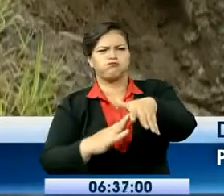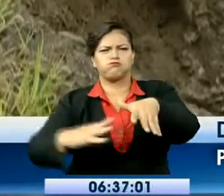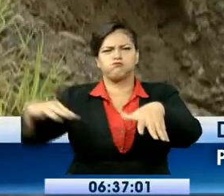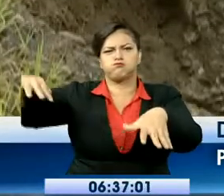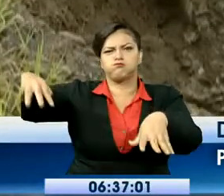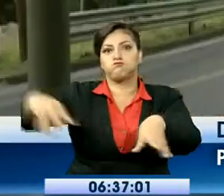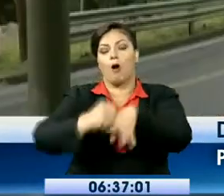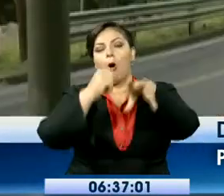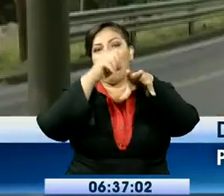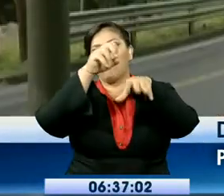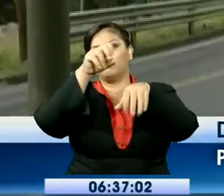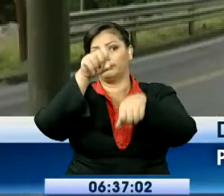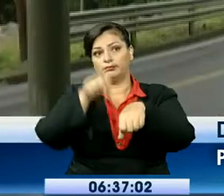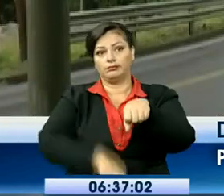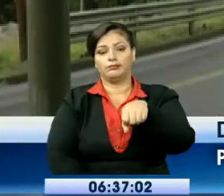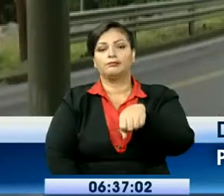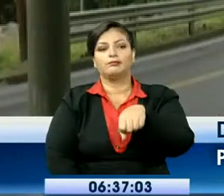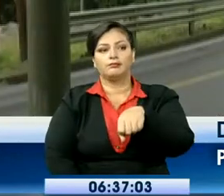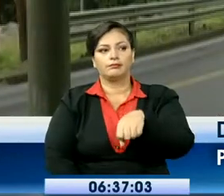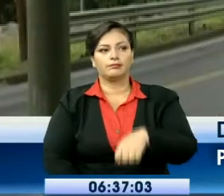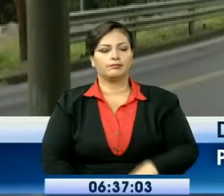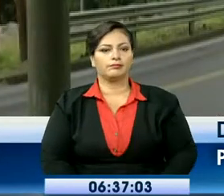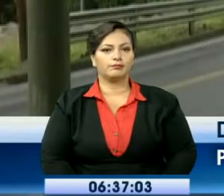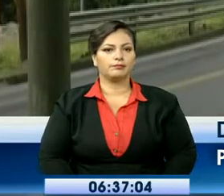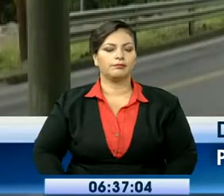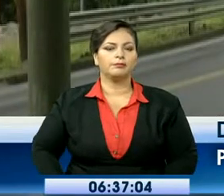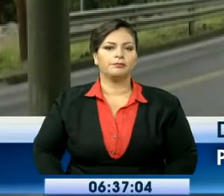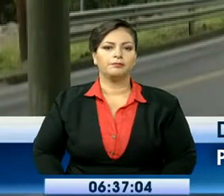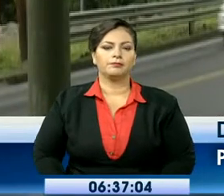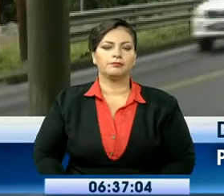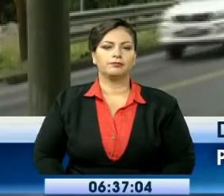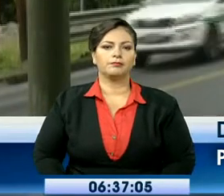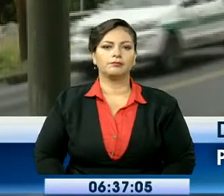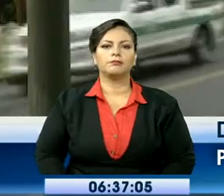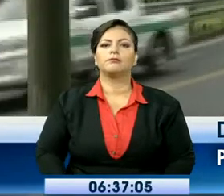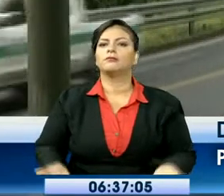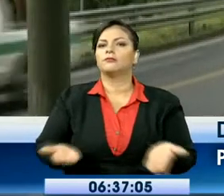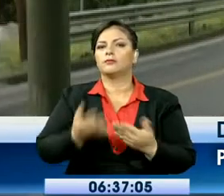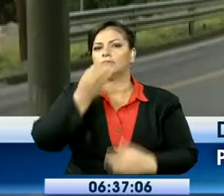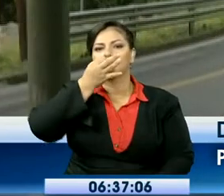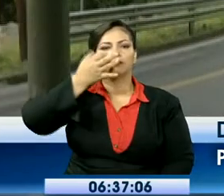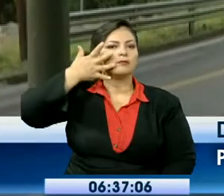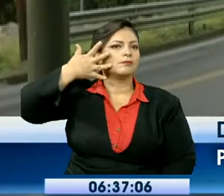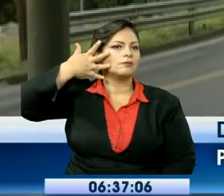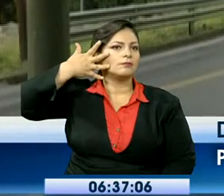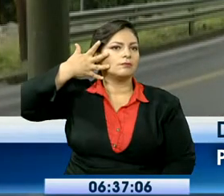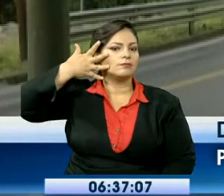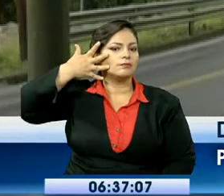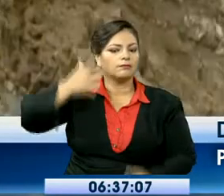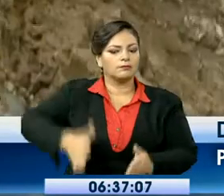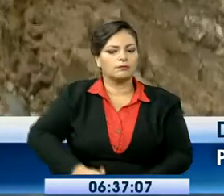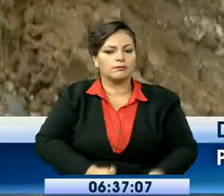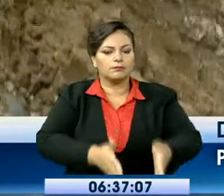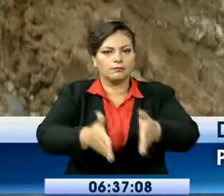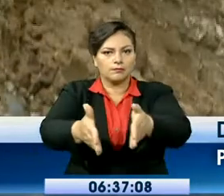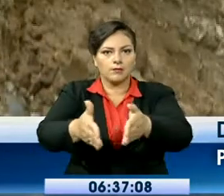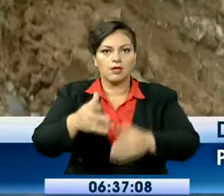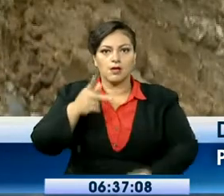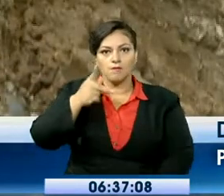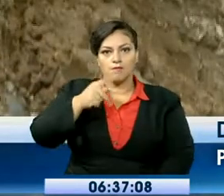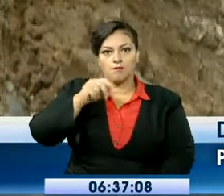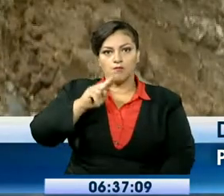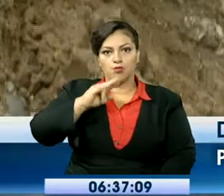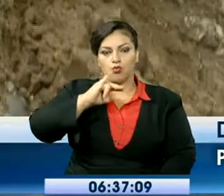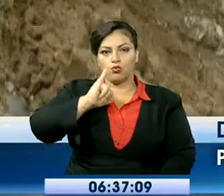acceso occidental del puente sobre el río Alpayacu, cerca de Mera, en la misma vía que une a Puyo con Ambato. El colapso